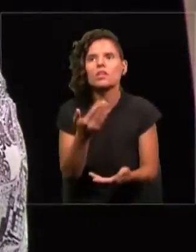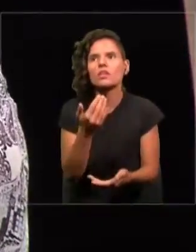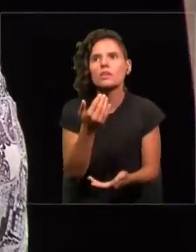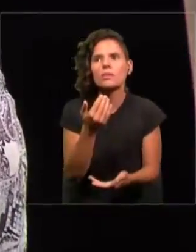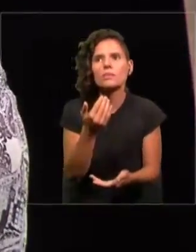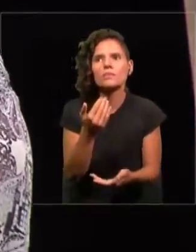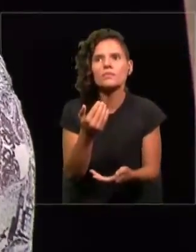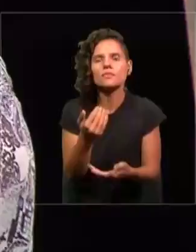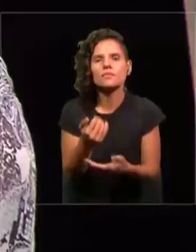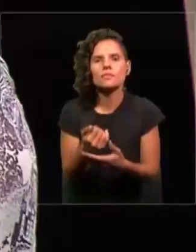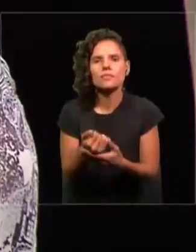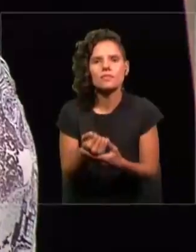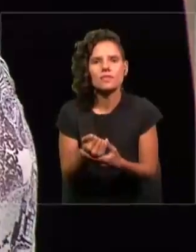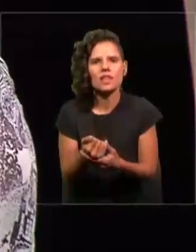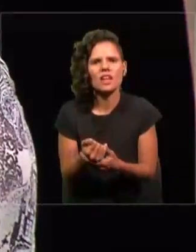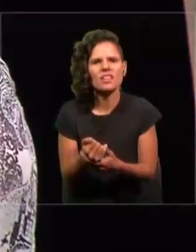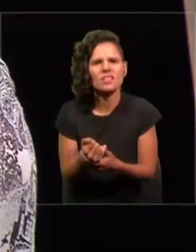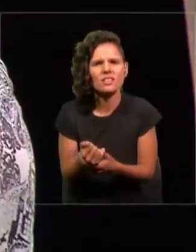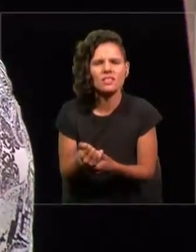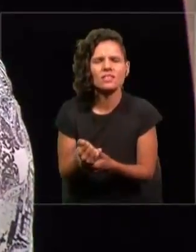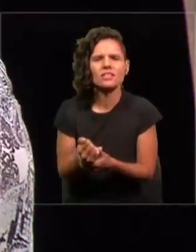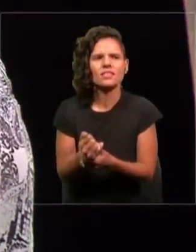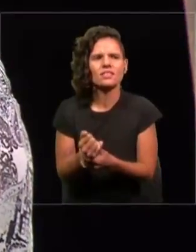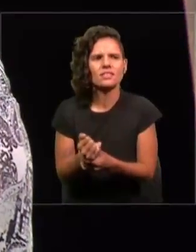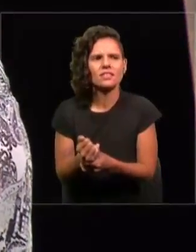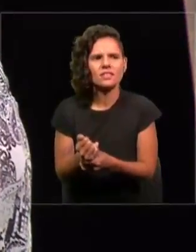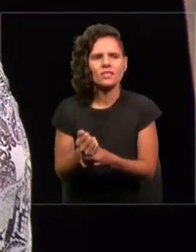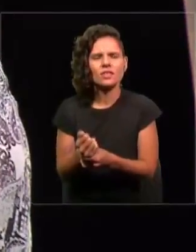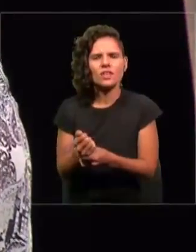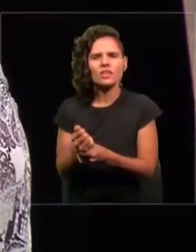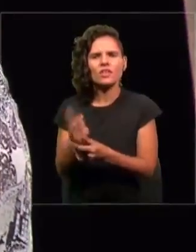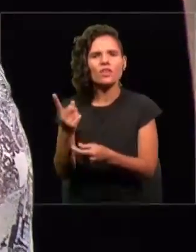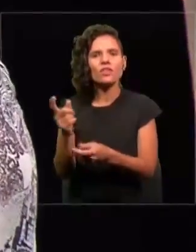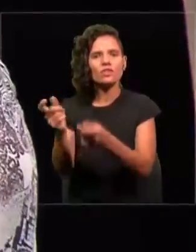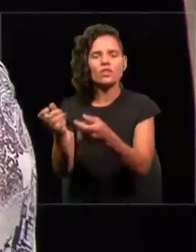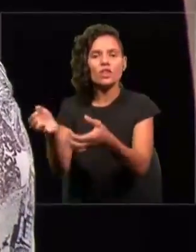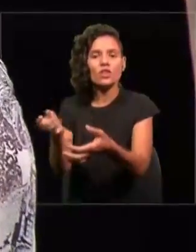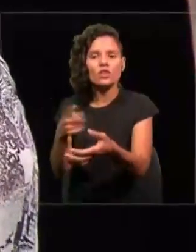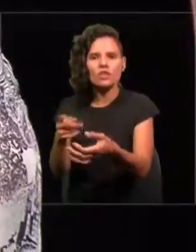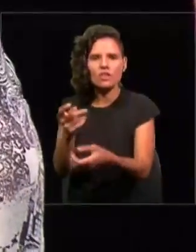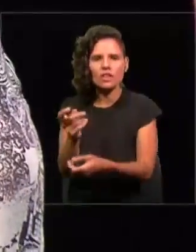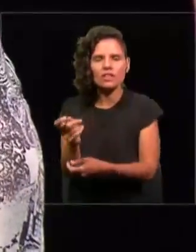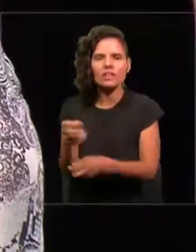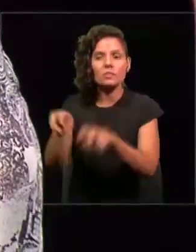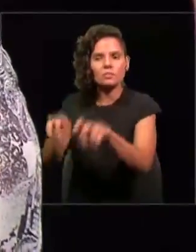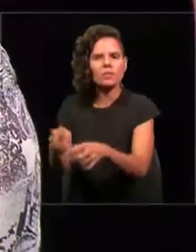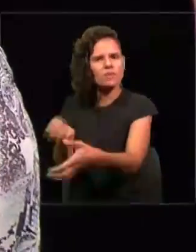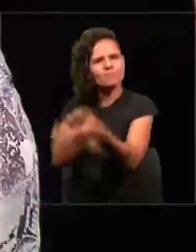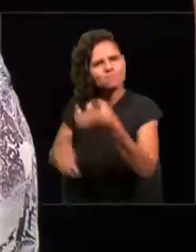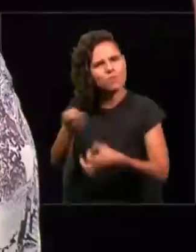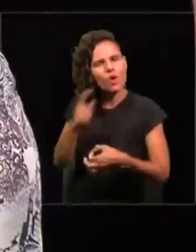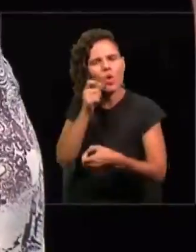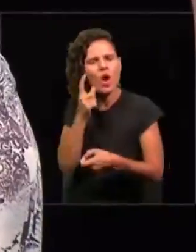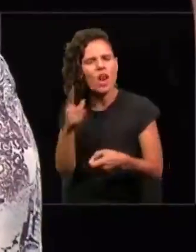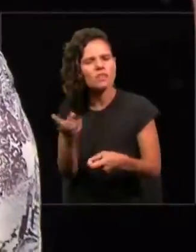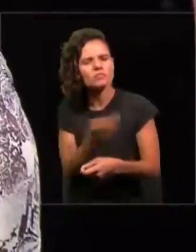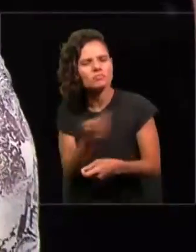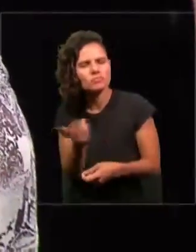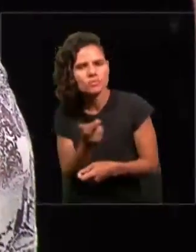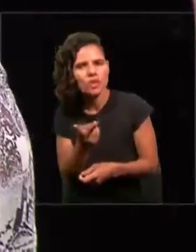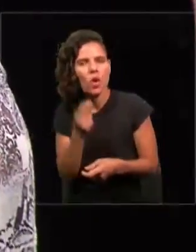Fernando. La verdad es que la disposición general